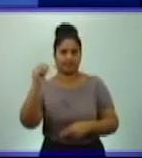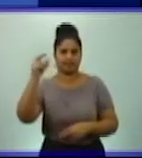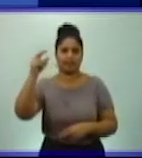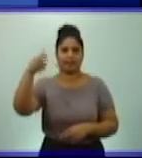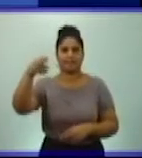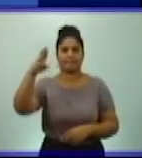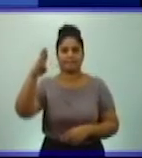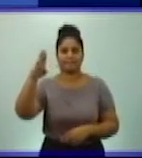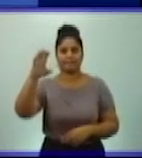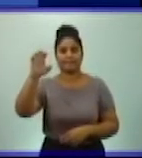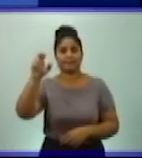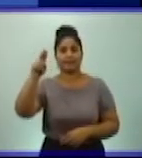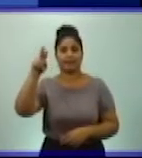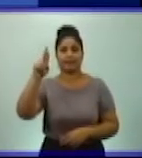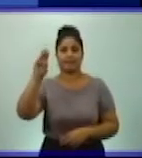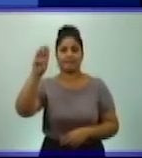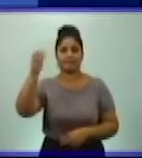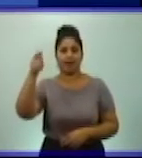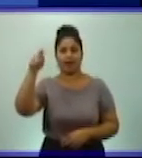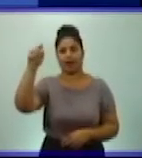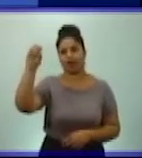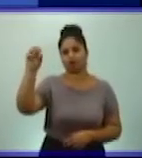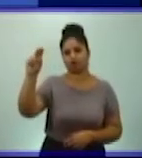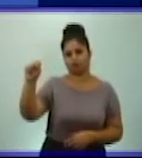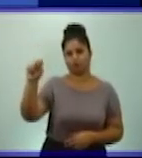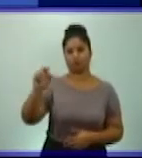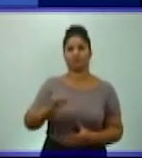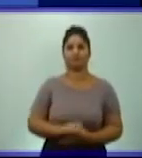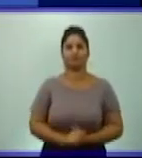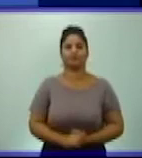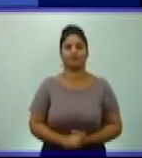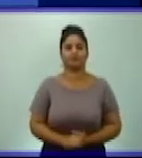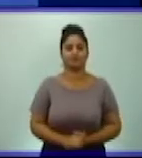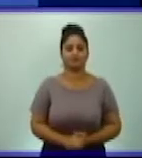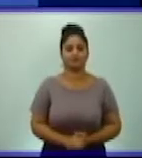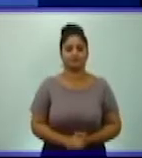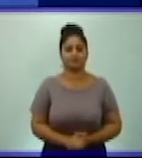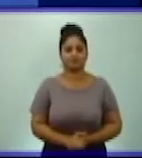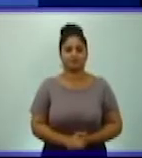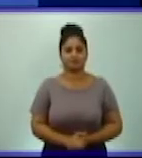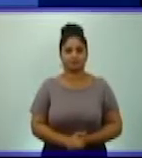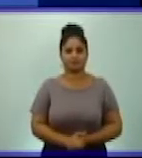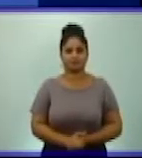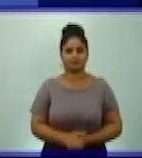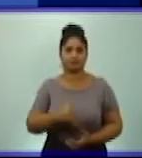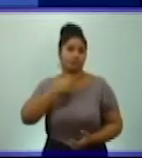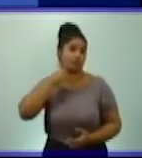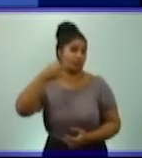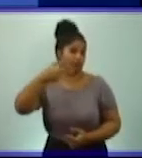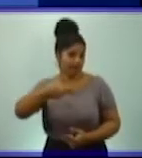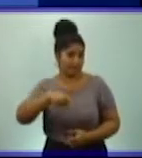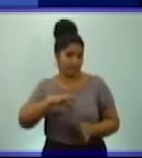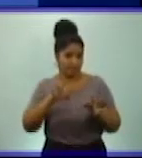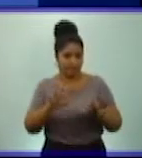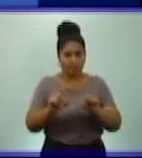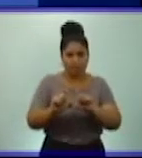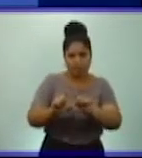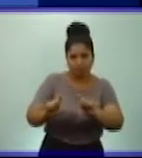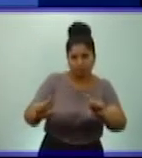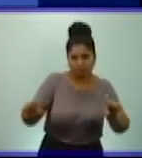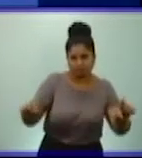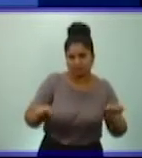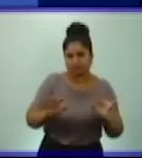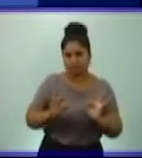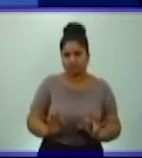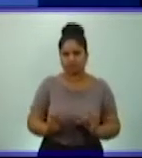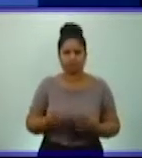causa, el corazón deshecho destilaba entre el dolor que el llanto vertía. Es un poco complejo